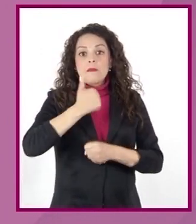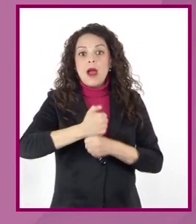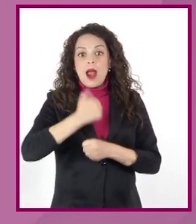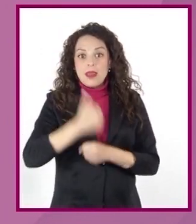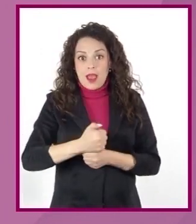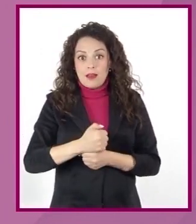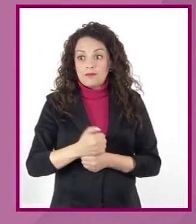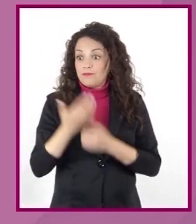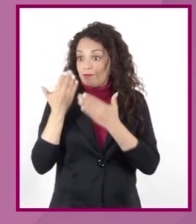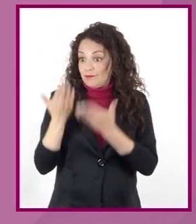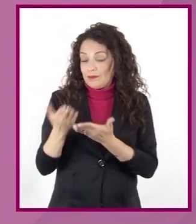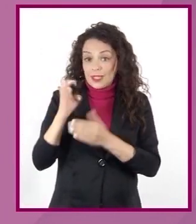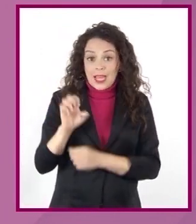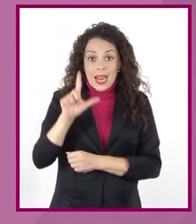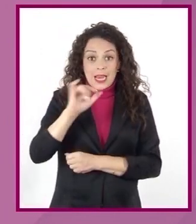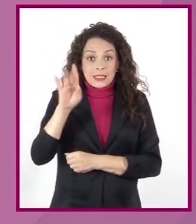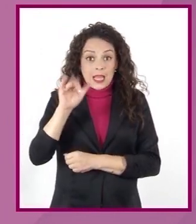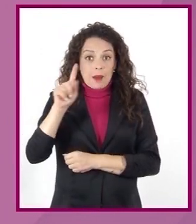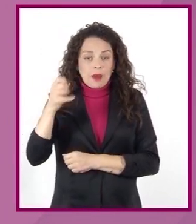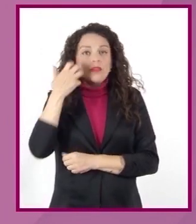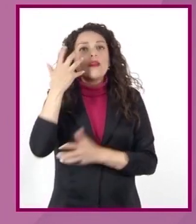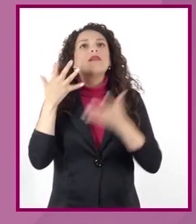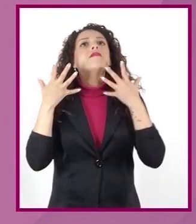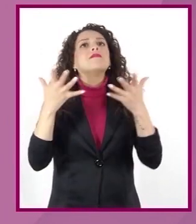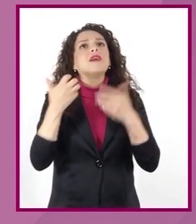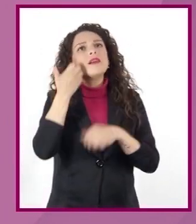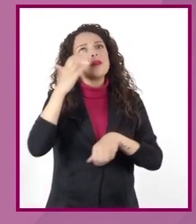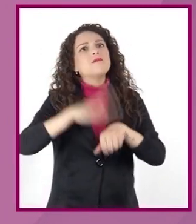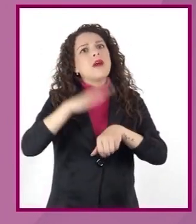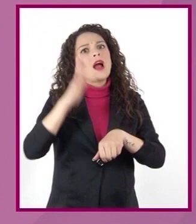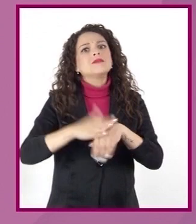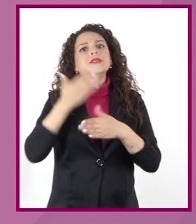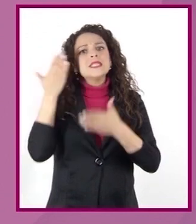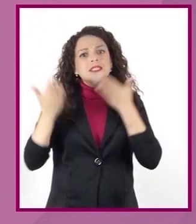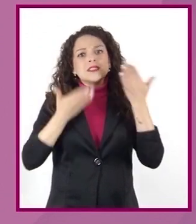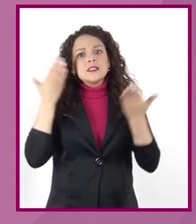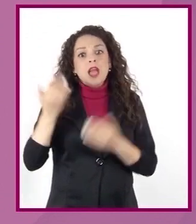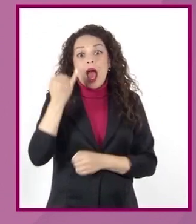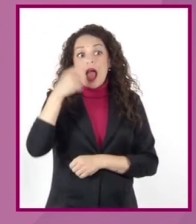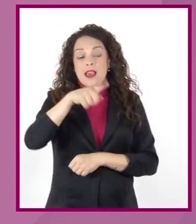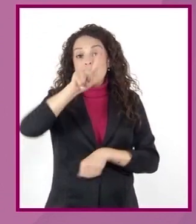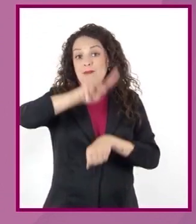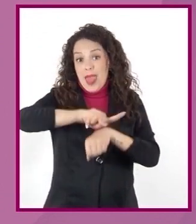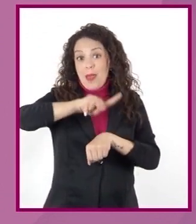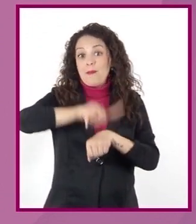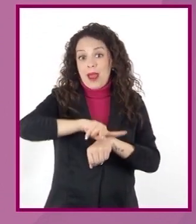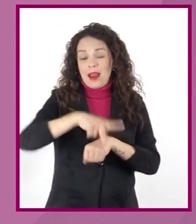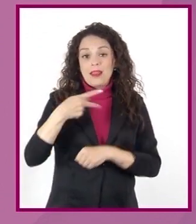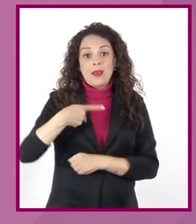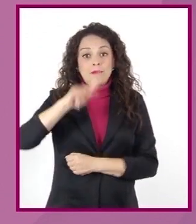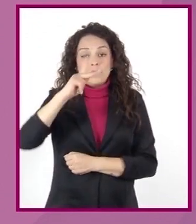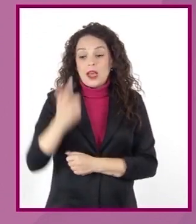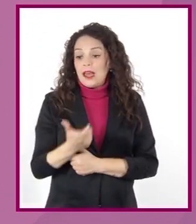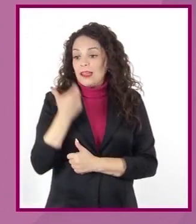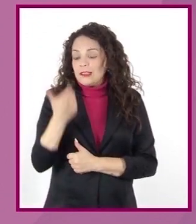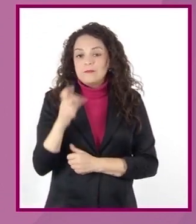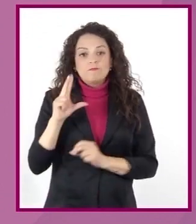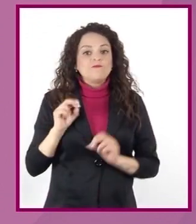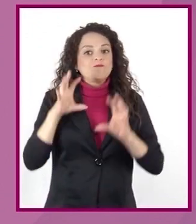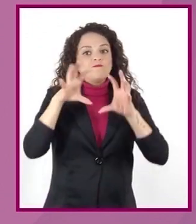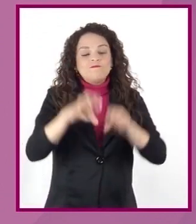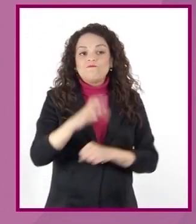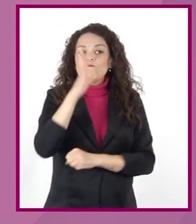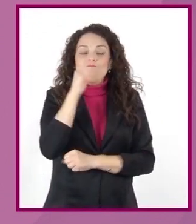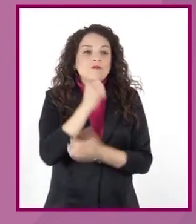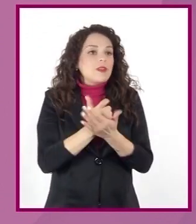Elizabeth quería seguir estudiando, sobre todo la preparatoria, pero los gastos eran insostenibles,